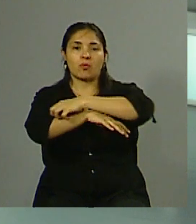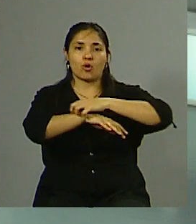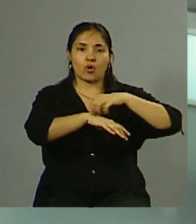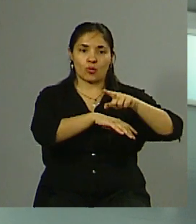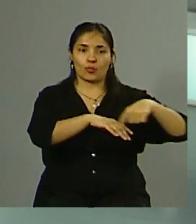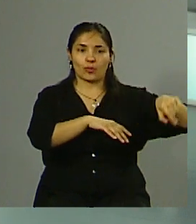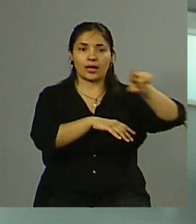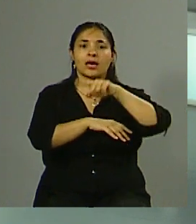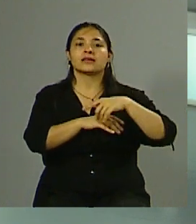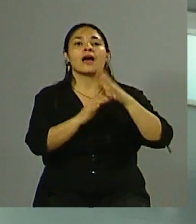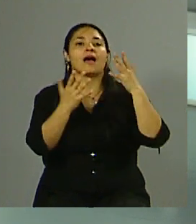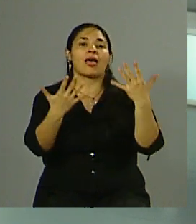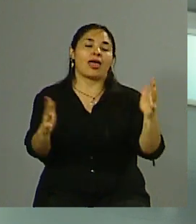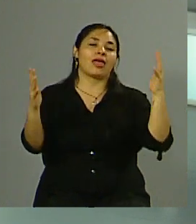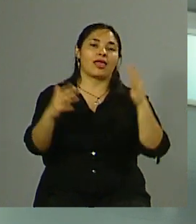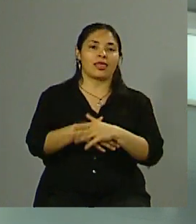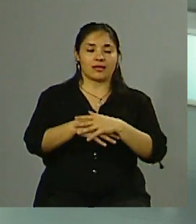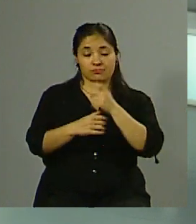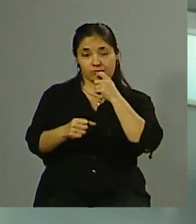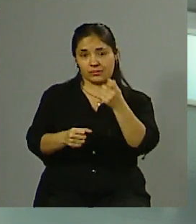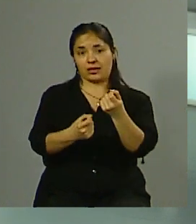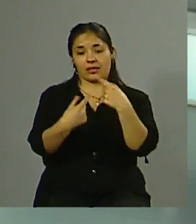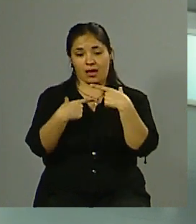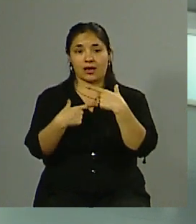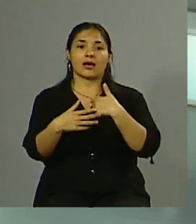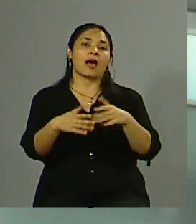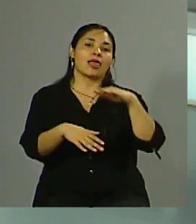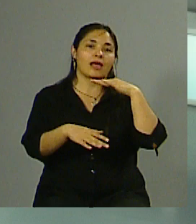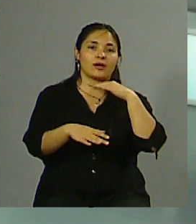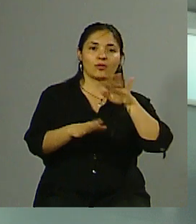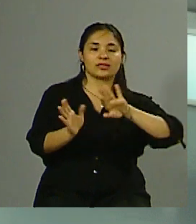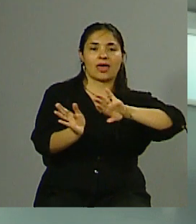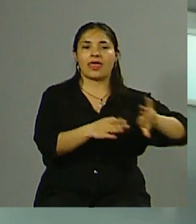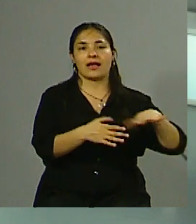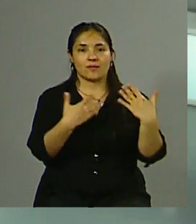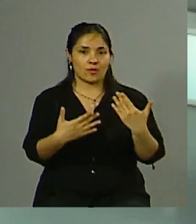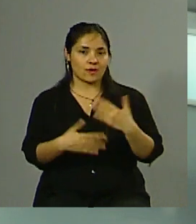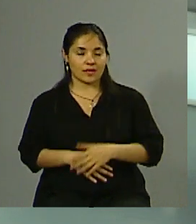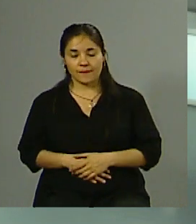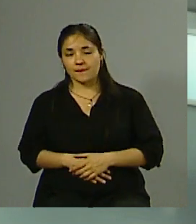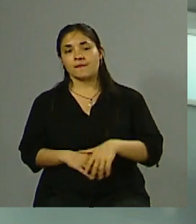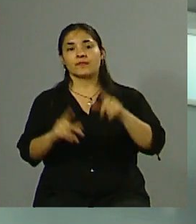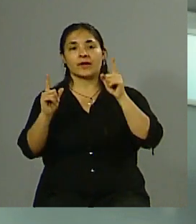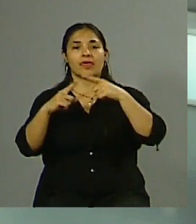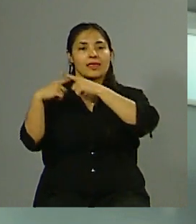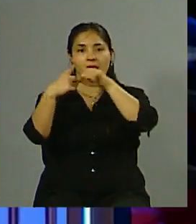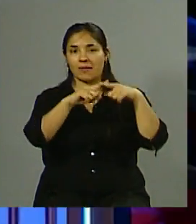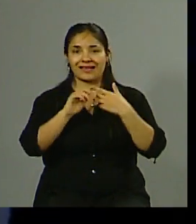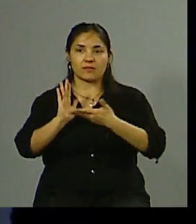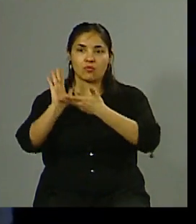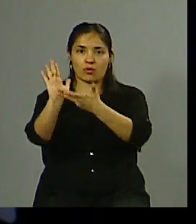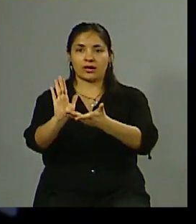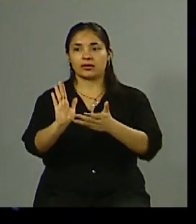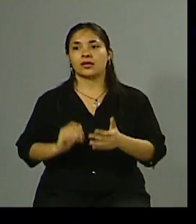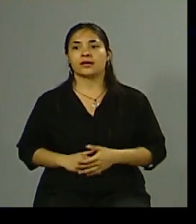no tienen que justamente terminar en la delincuencia. Pero hay algunos videos de algunos momentos del debate del día de ayer.